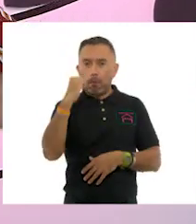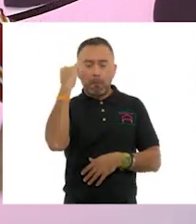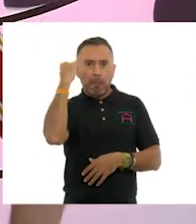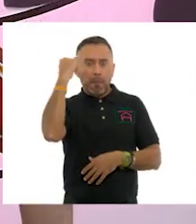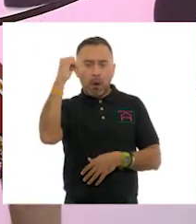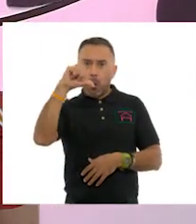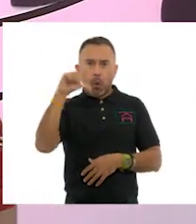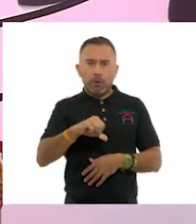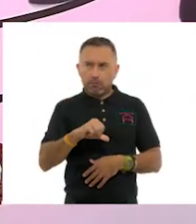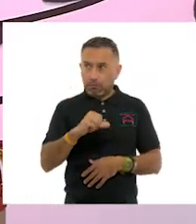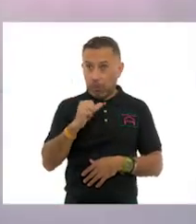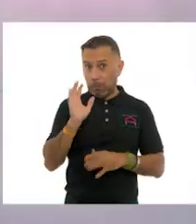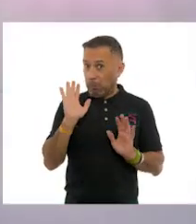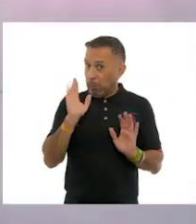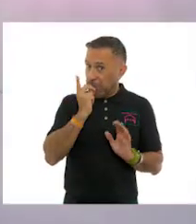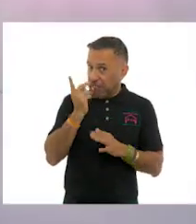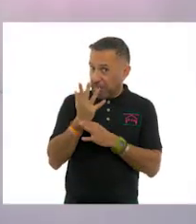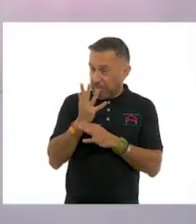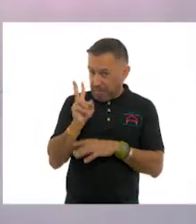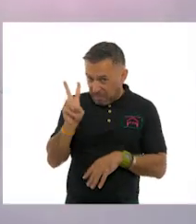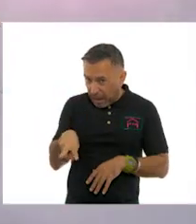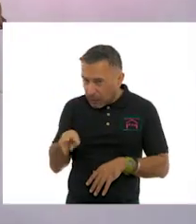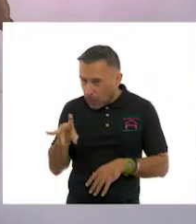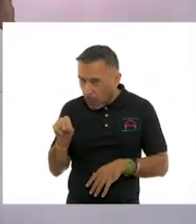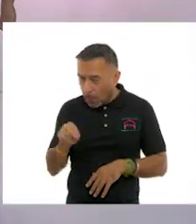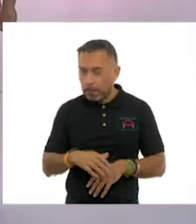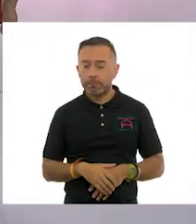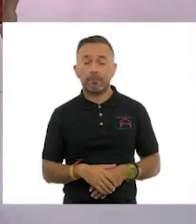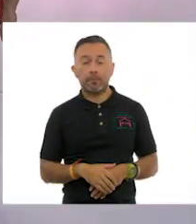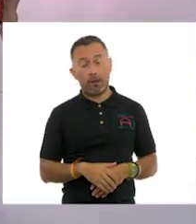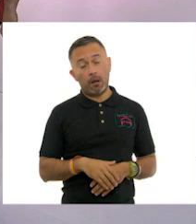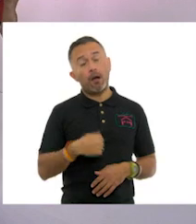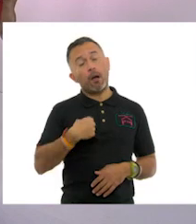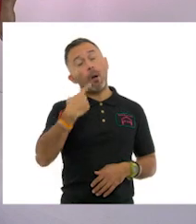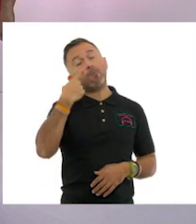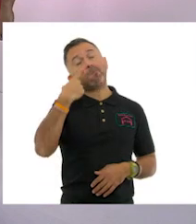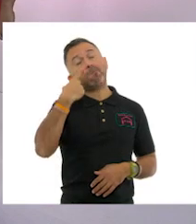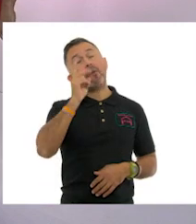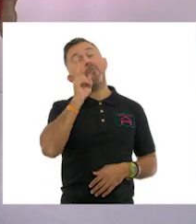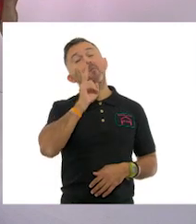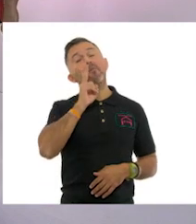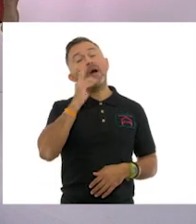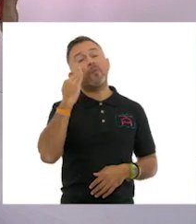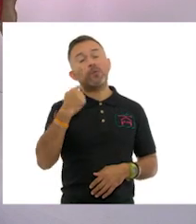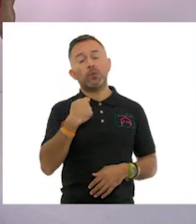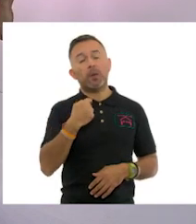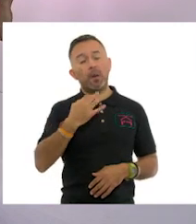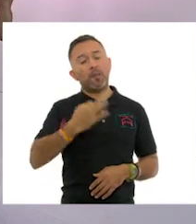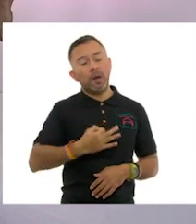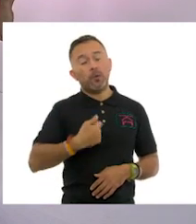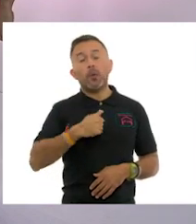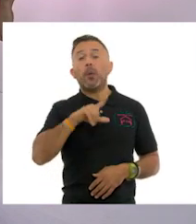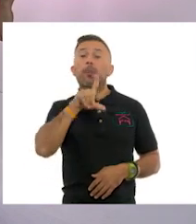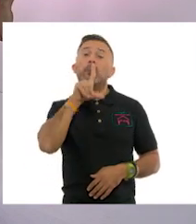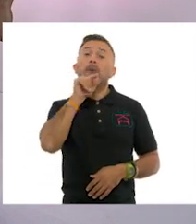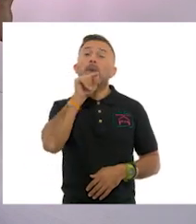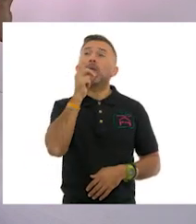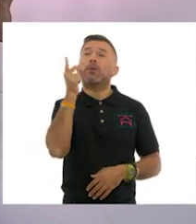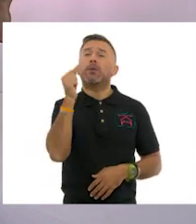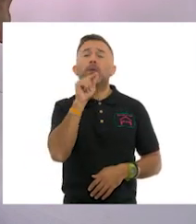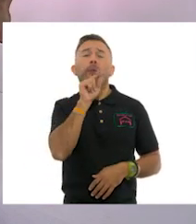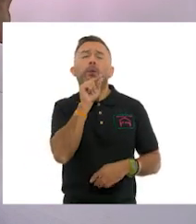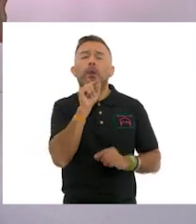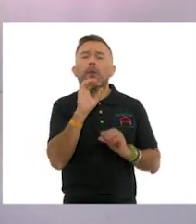si es verdad. ¿Es verdad o no es verdad? Pues a las pruebas me remito. Dijo un pajarito, vamos a cantar poco a poquito